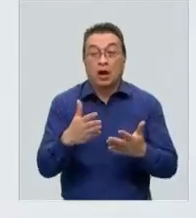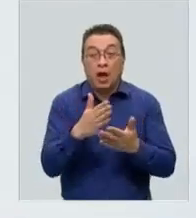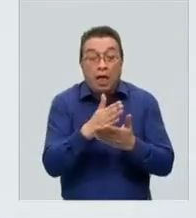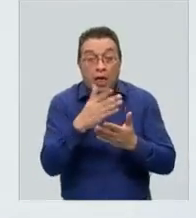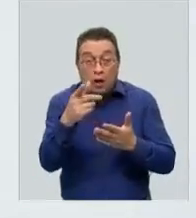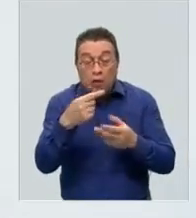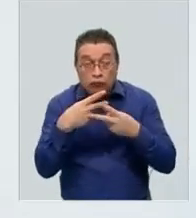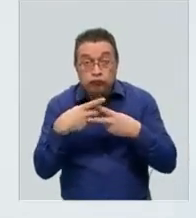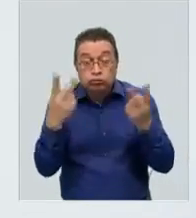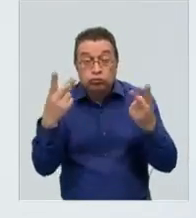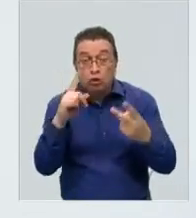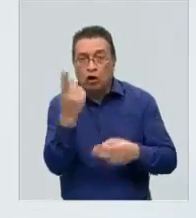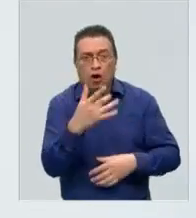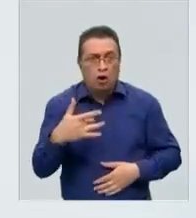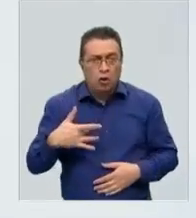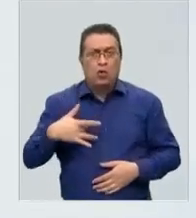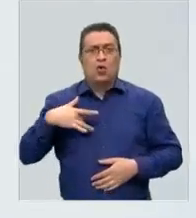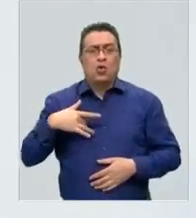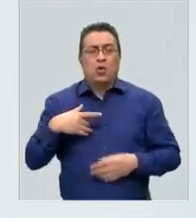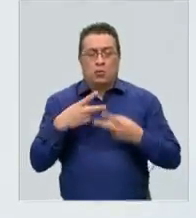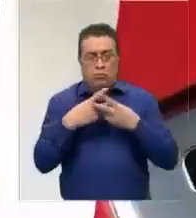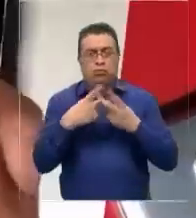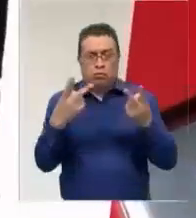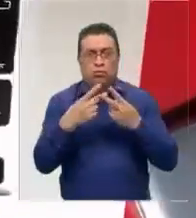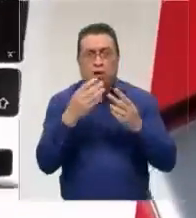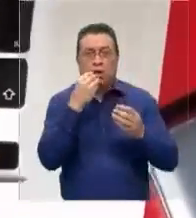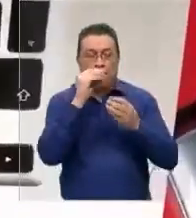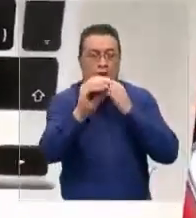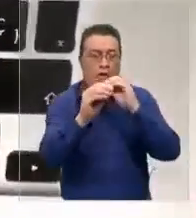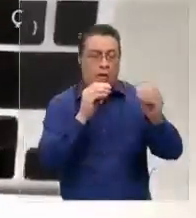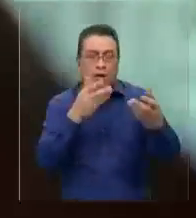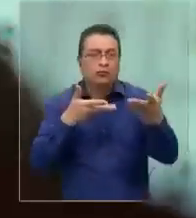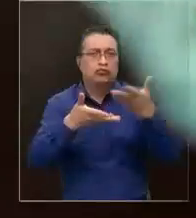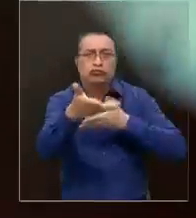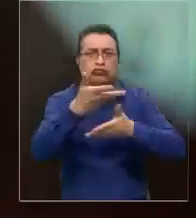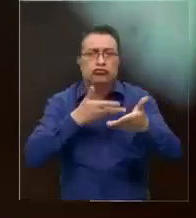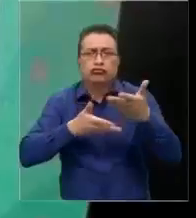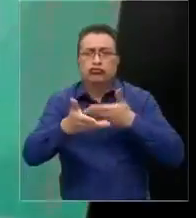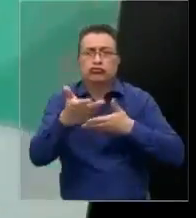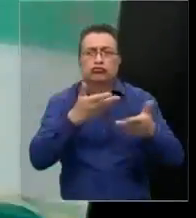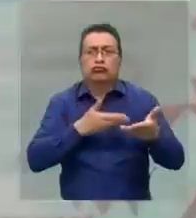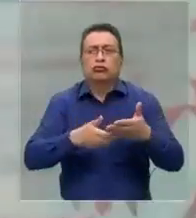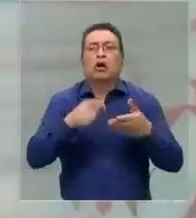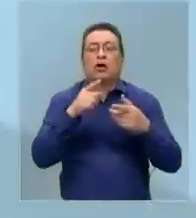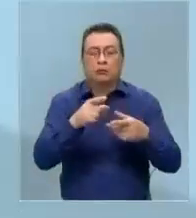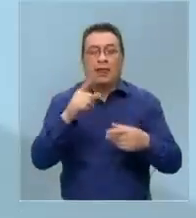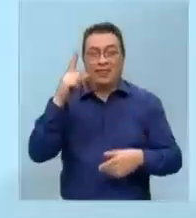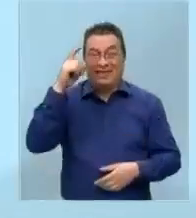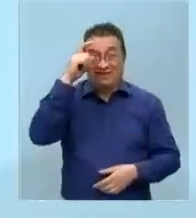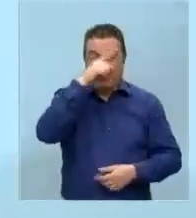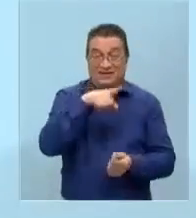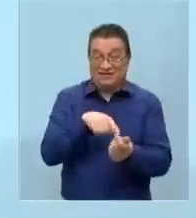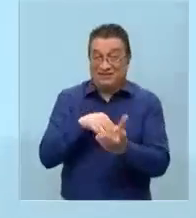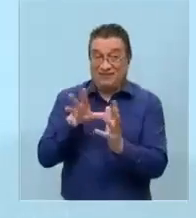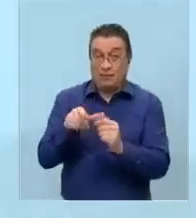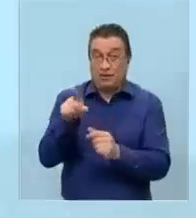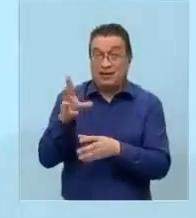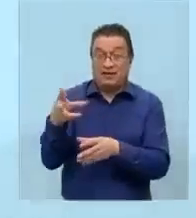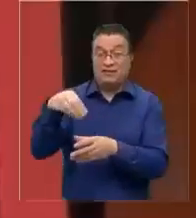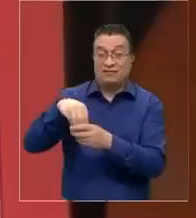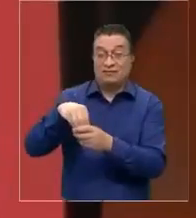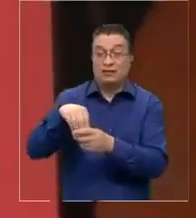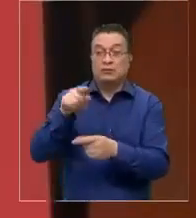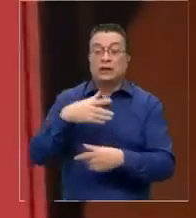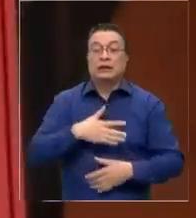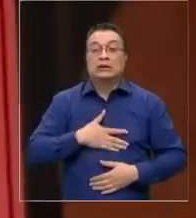sus seguidores, quienes se atrevieron a compartirle sus experiencias. Un difícil momento familiar para el artista, aunque al menos dice